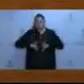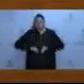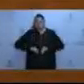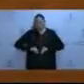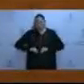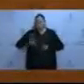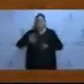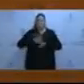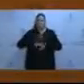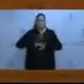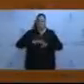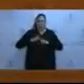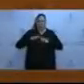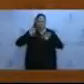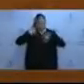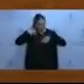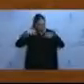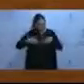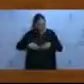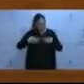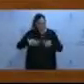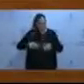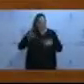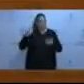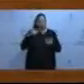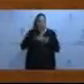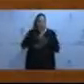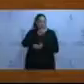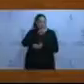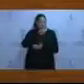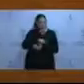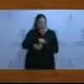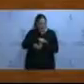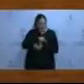con bombo y platillo, como una realidad a partir de 2003. Bien,